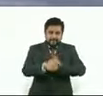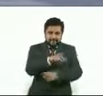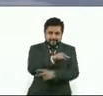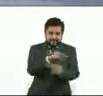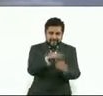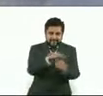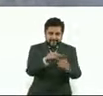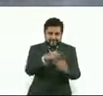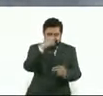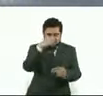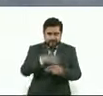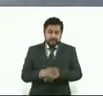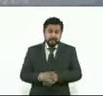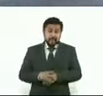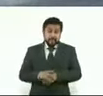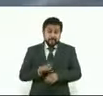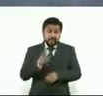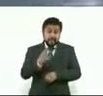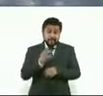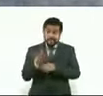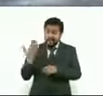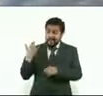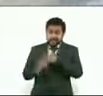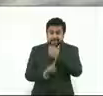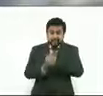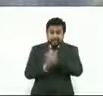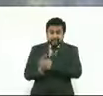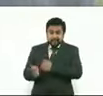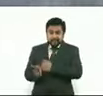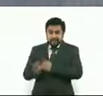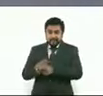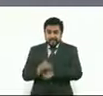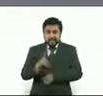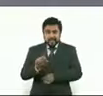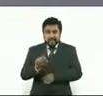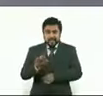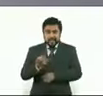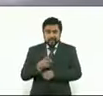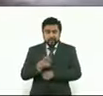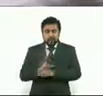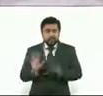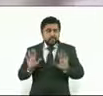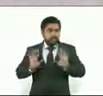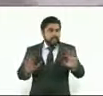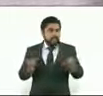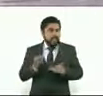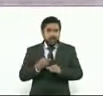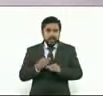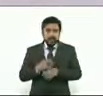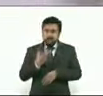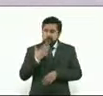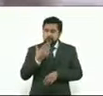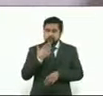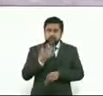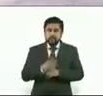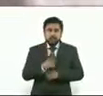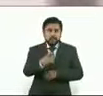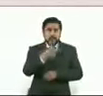realidad que fue una cuestión transitoria nada más, ese problema en la pierna derecha de Darío, y aquí viene el de